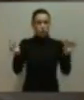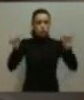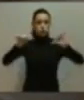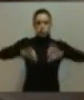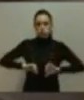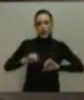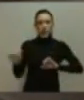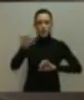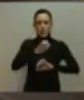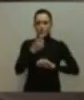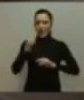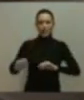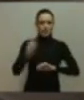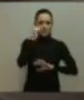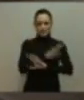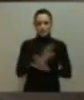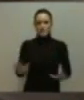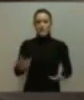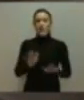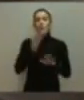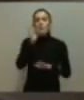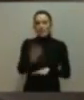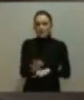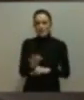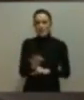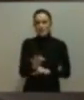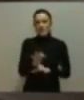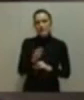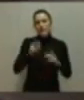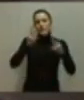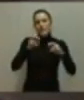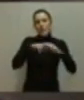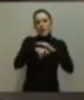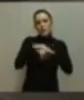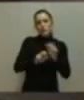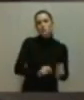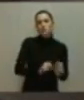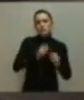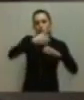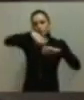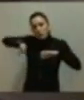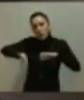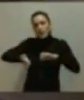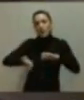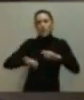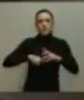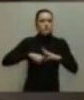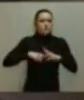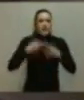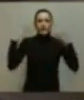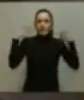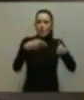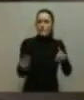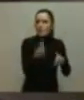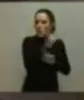Europea. Y, sin embargo, esa expropiación de recursos no hace que mejoren netamente la atención que reciben. En el